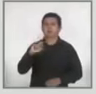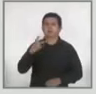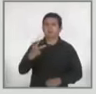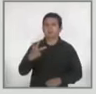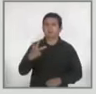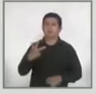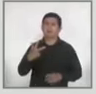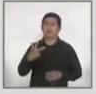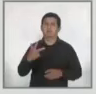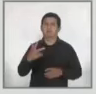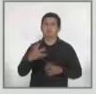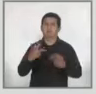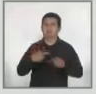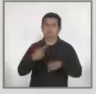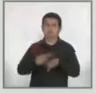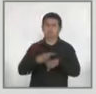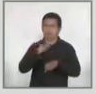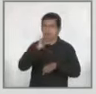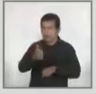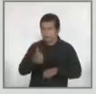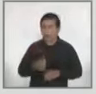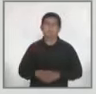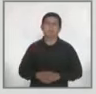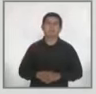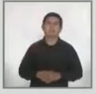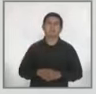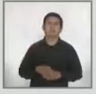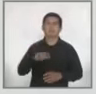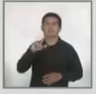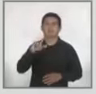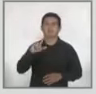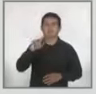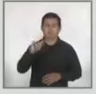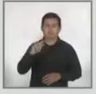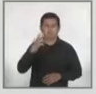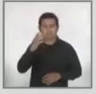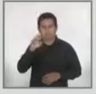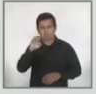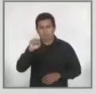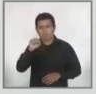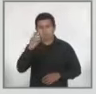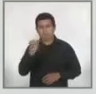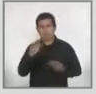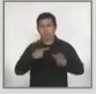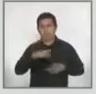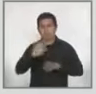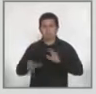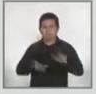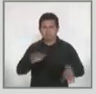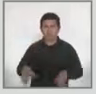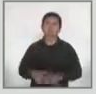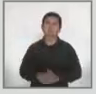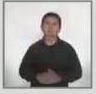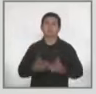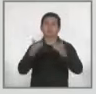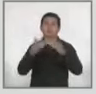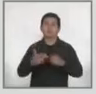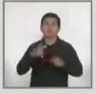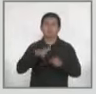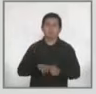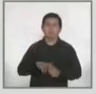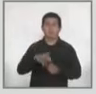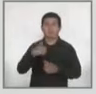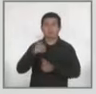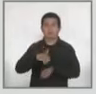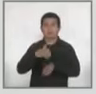428 casos como negativos y 69 defunciones. En la jurisdicción sanitaria